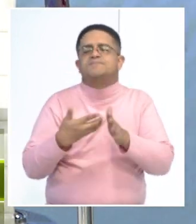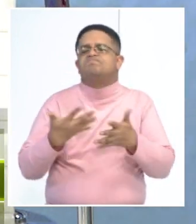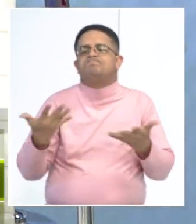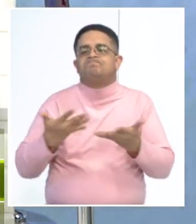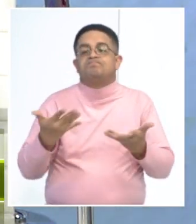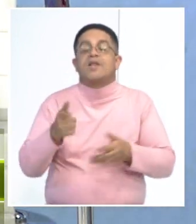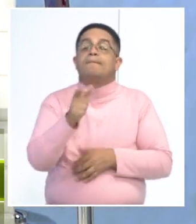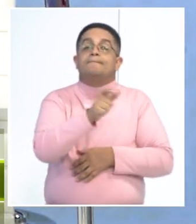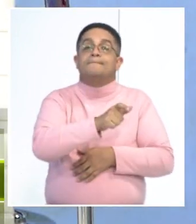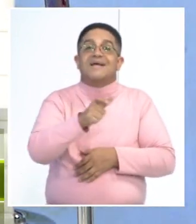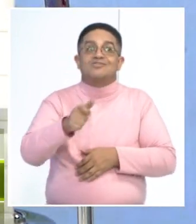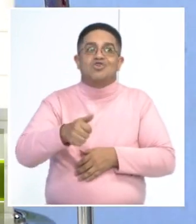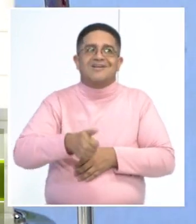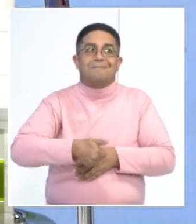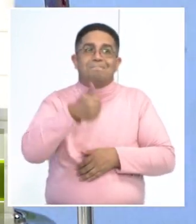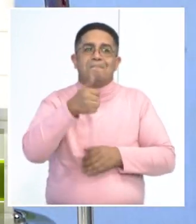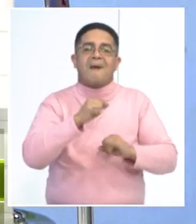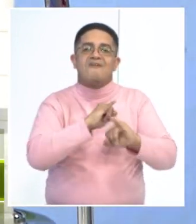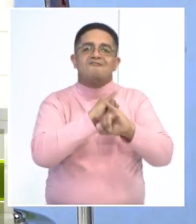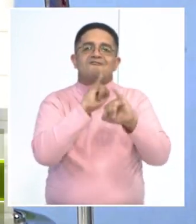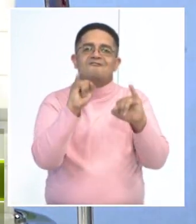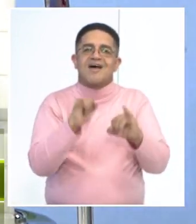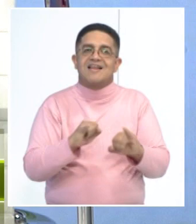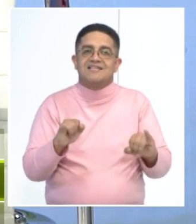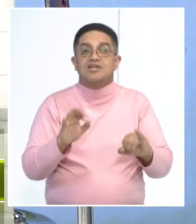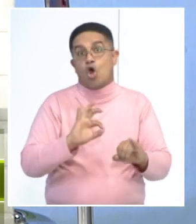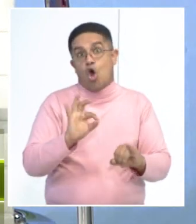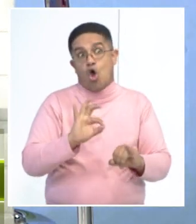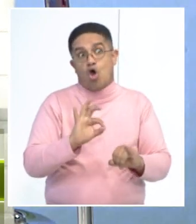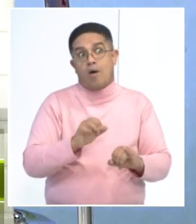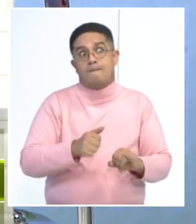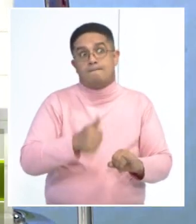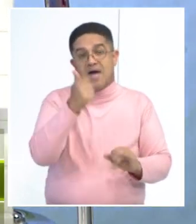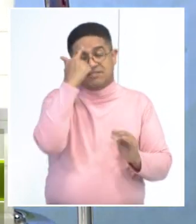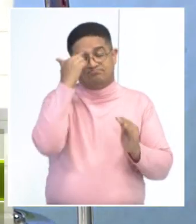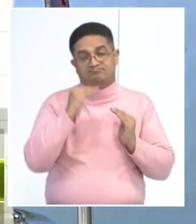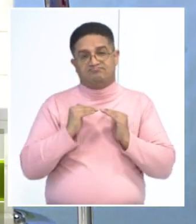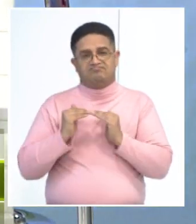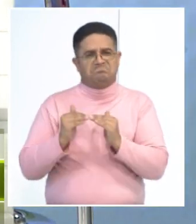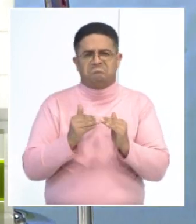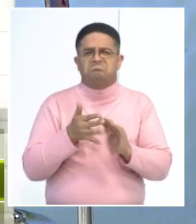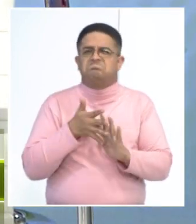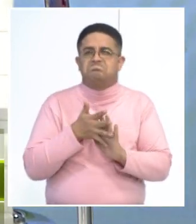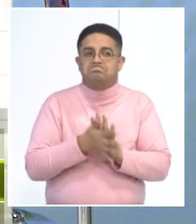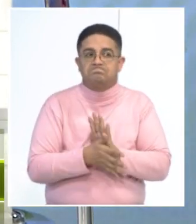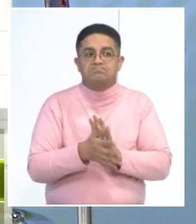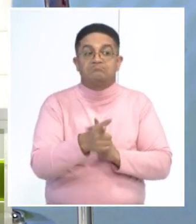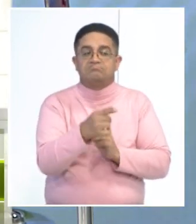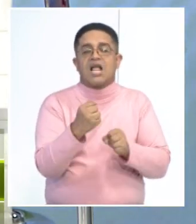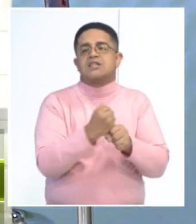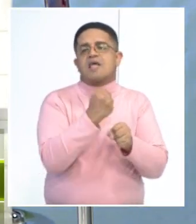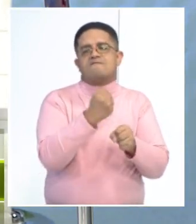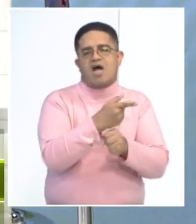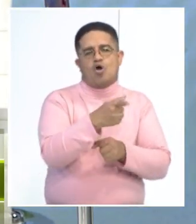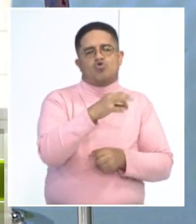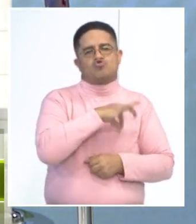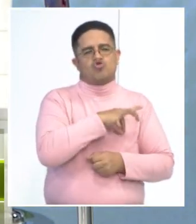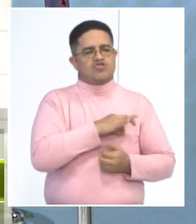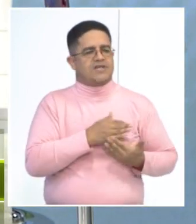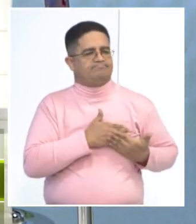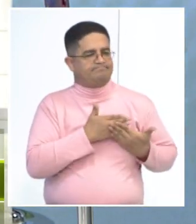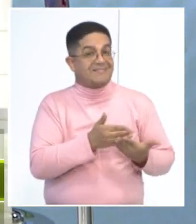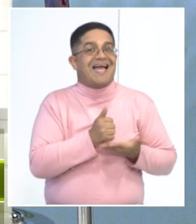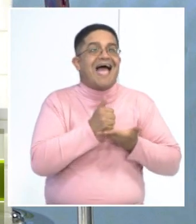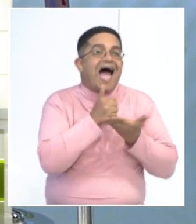las personas más felices o las personas más estables están relacionadas con un voluntariado social. Ayudar